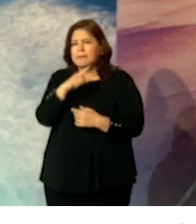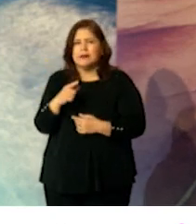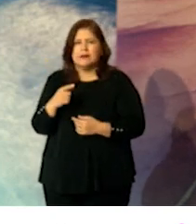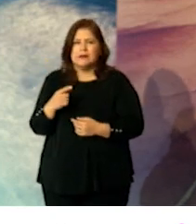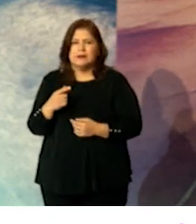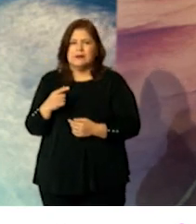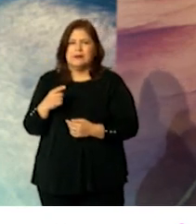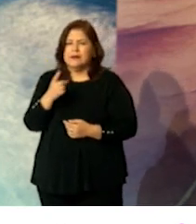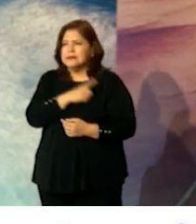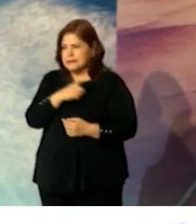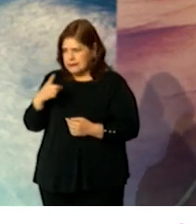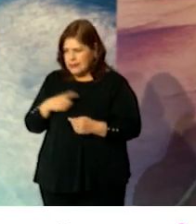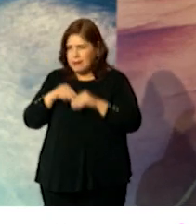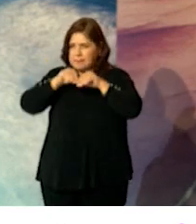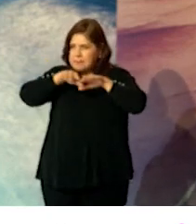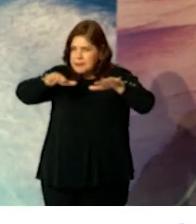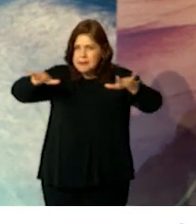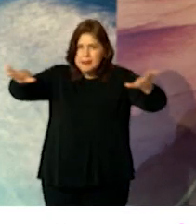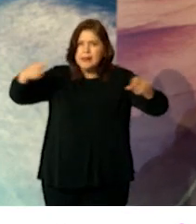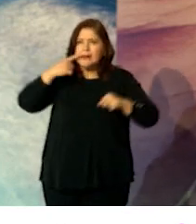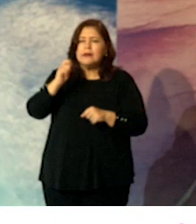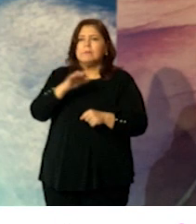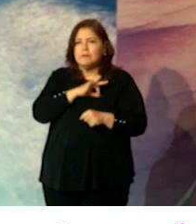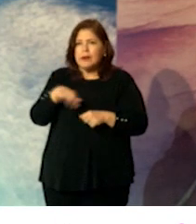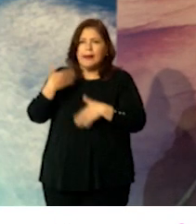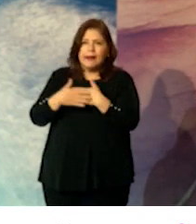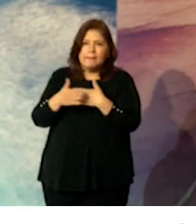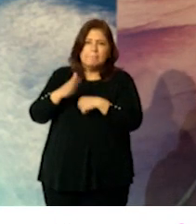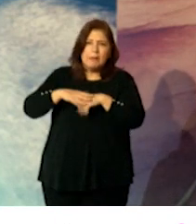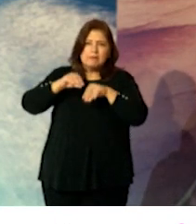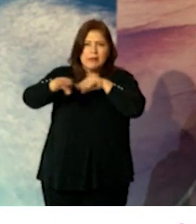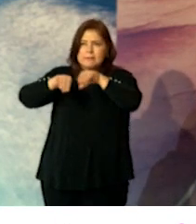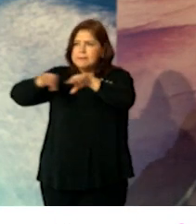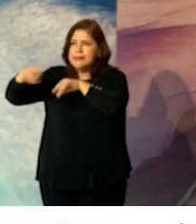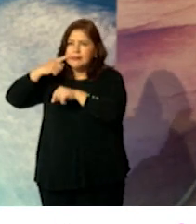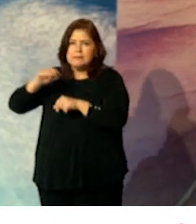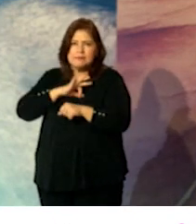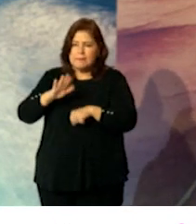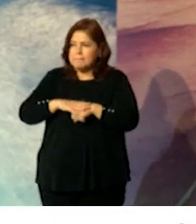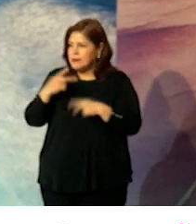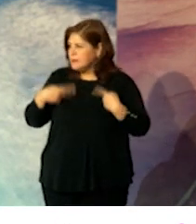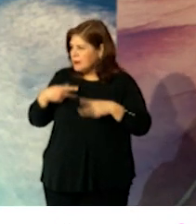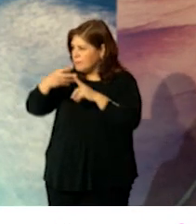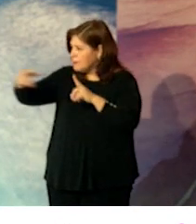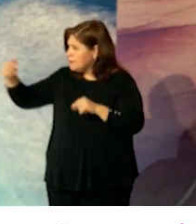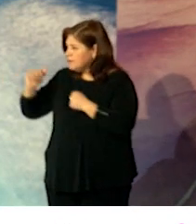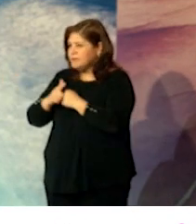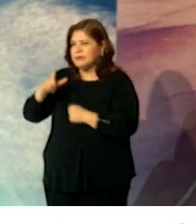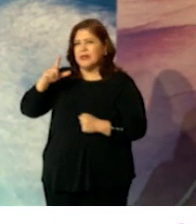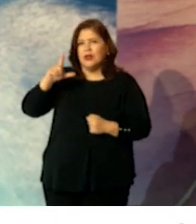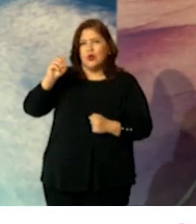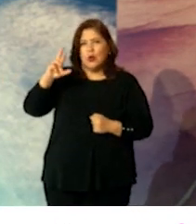ser este eco para que realmente podamos llegar a más personas. Aquí creo que aquí está Nora, de nuestro futuro, Nora